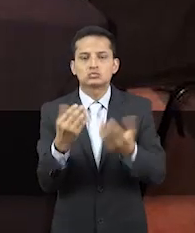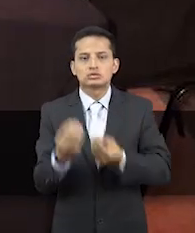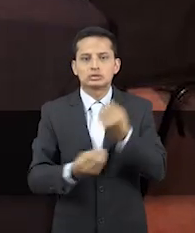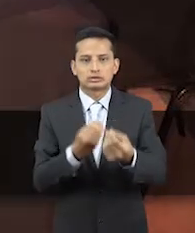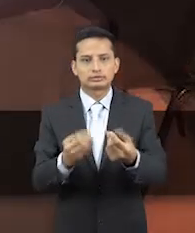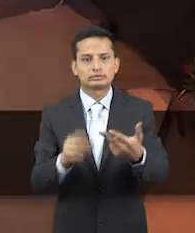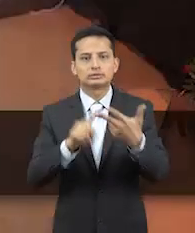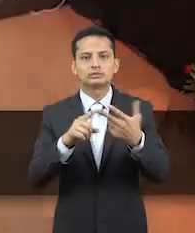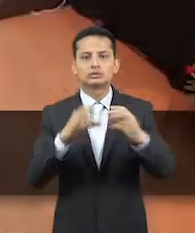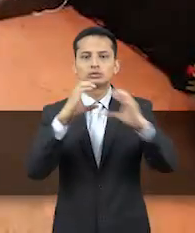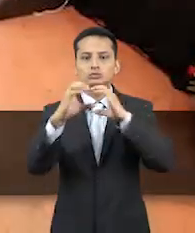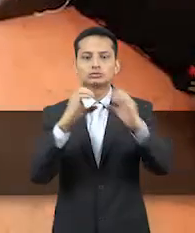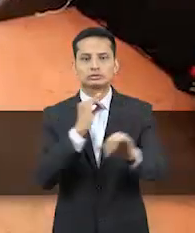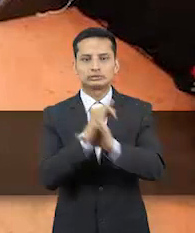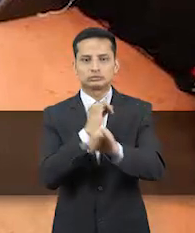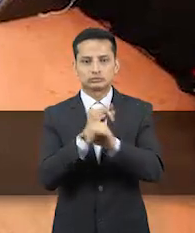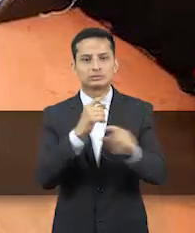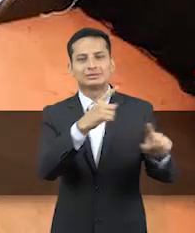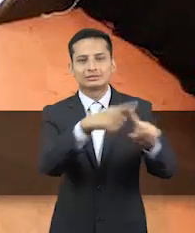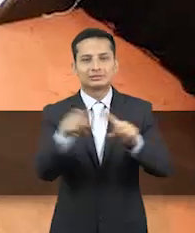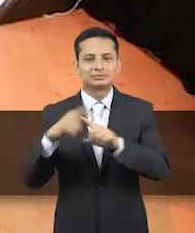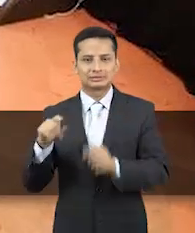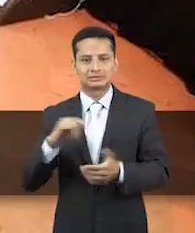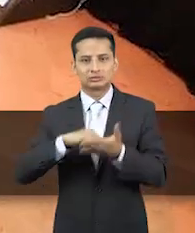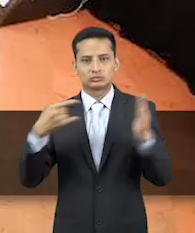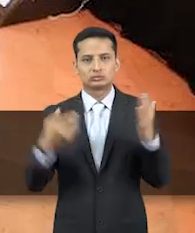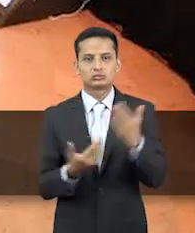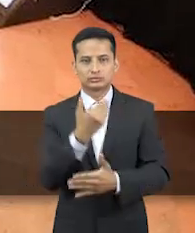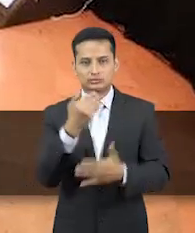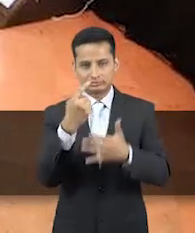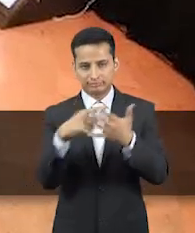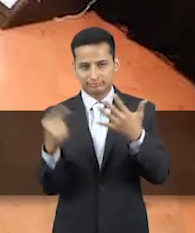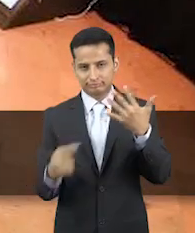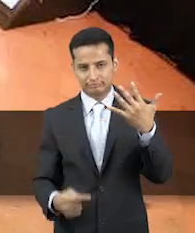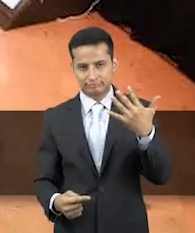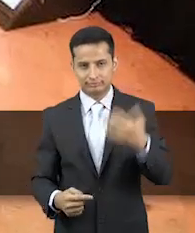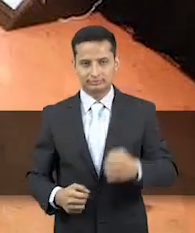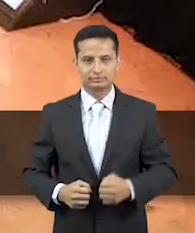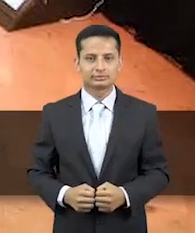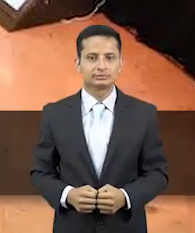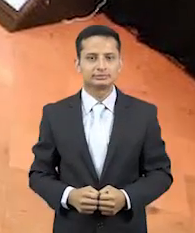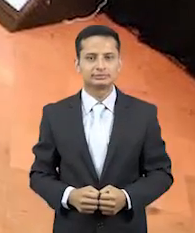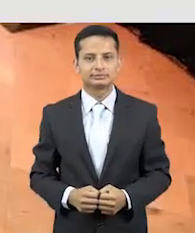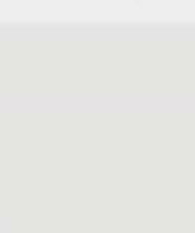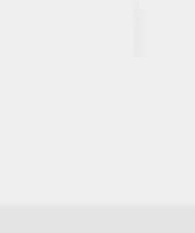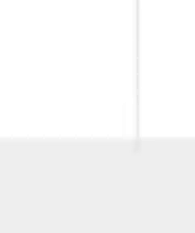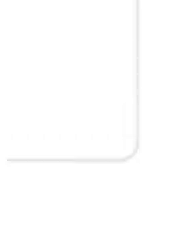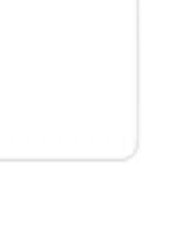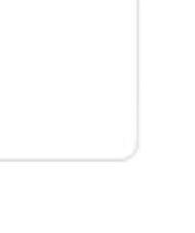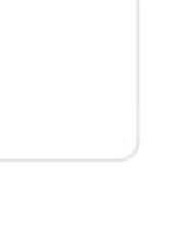electoral, un análisis prospectivo, comunicación institucional a través de herramientas tecnológicas, entre otros.